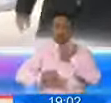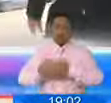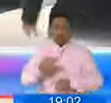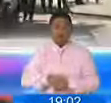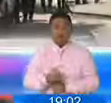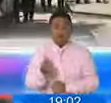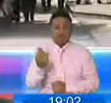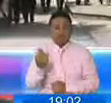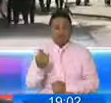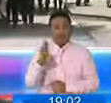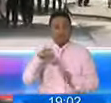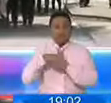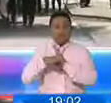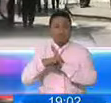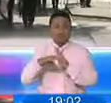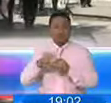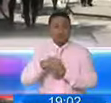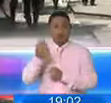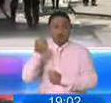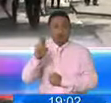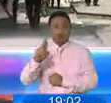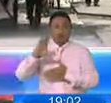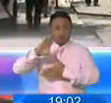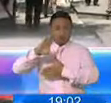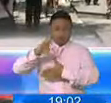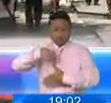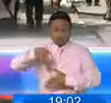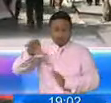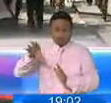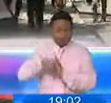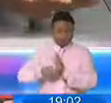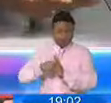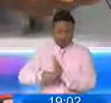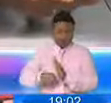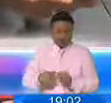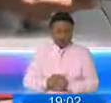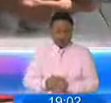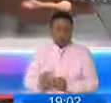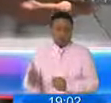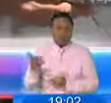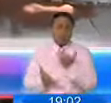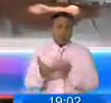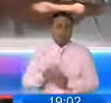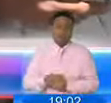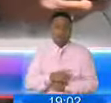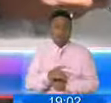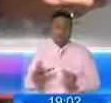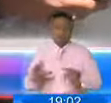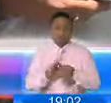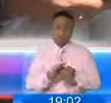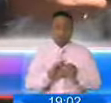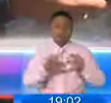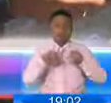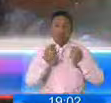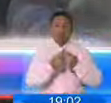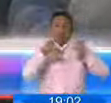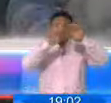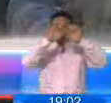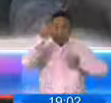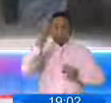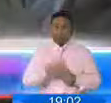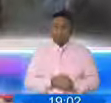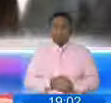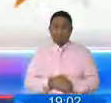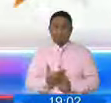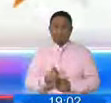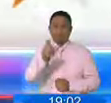de dinero a través de la entidad financiera South American International Bank, que supuestamente está relacionada con la red de corrupción de Odebrecht. El